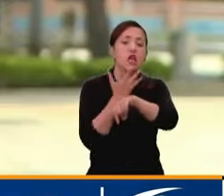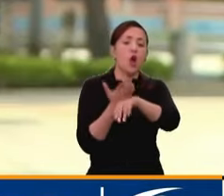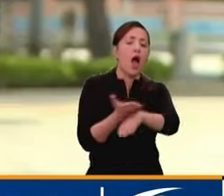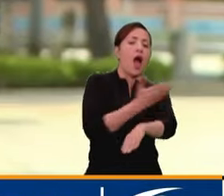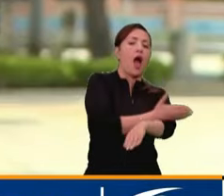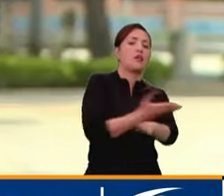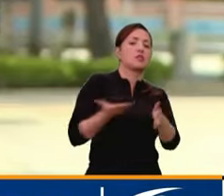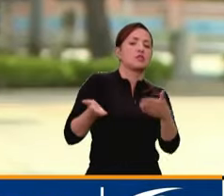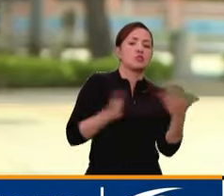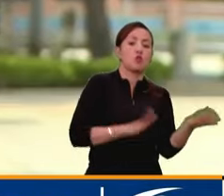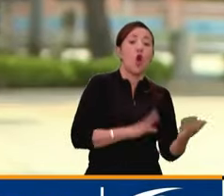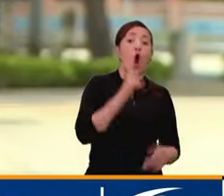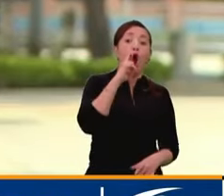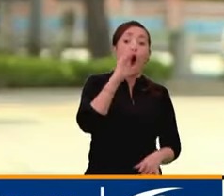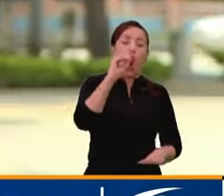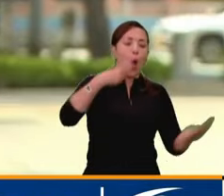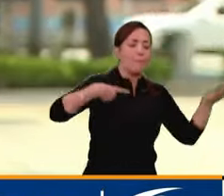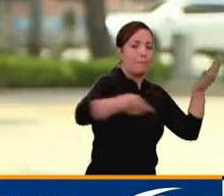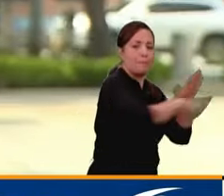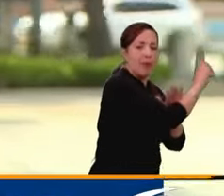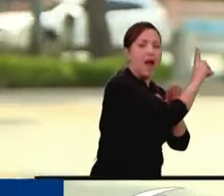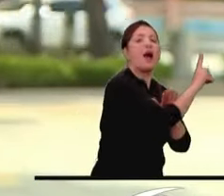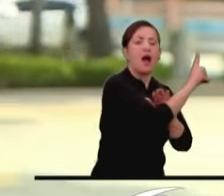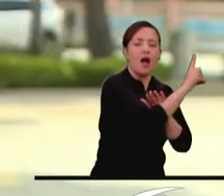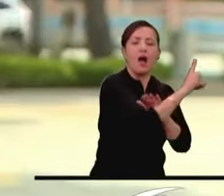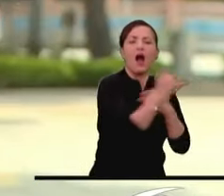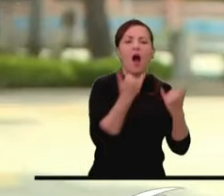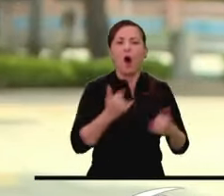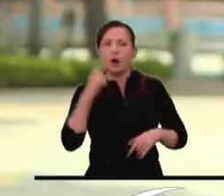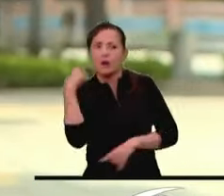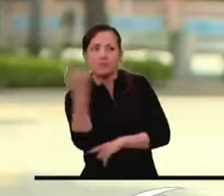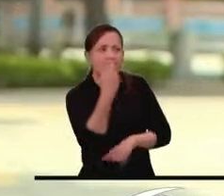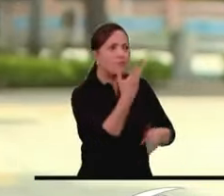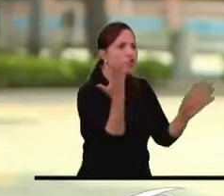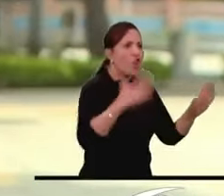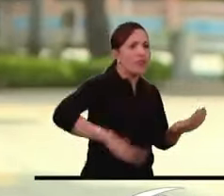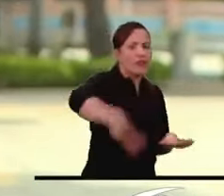hombre abandonó el hospital y a esta hora las autoridades lo buscan por todo el departamento.